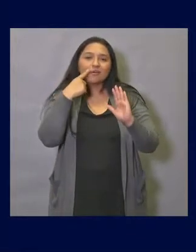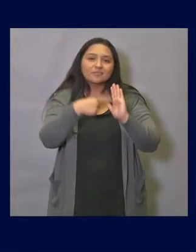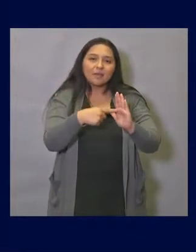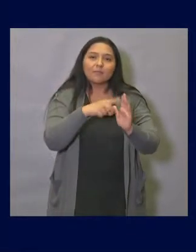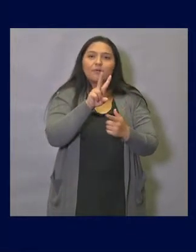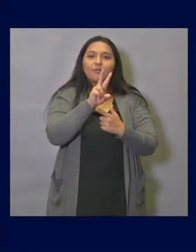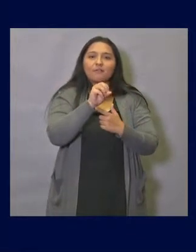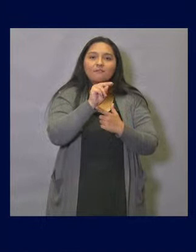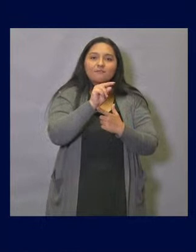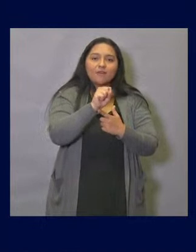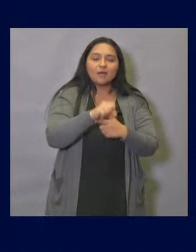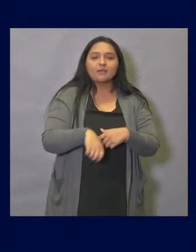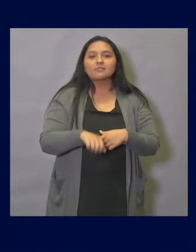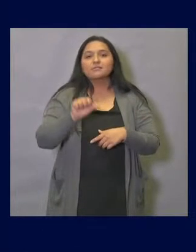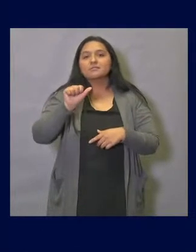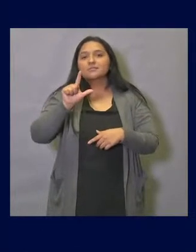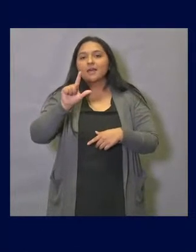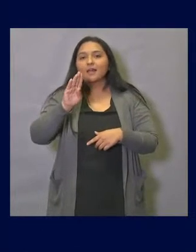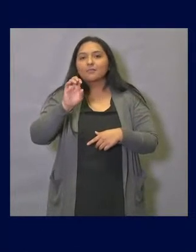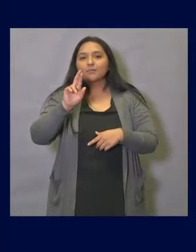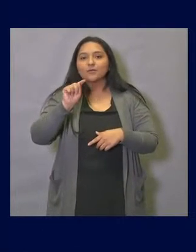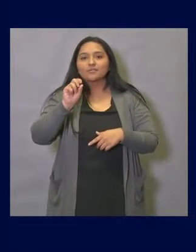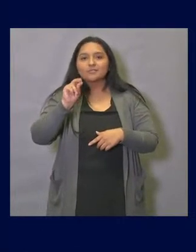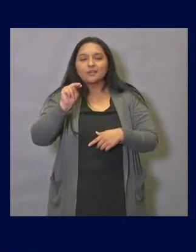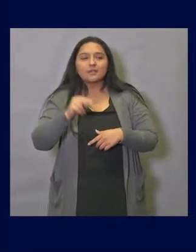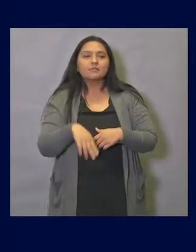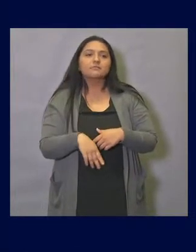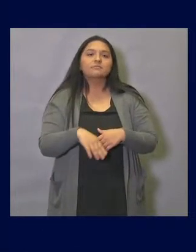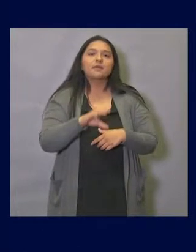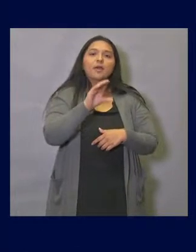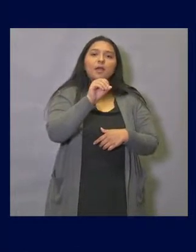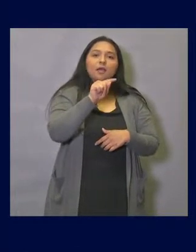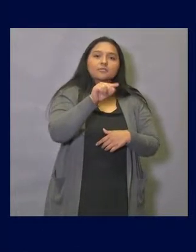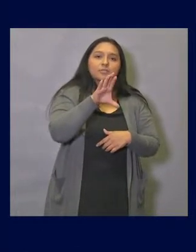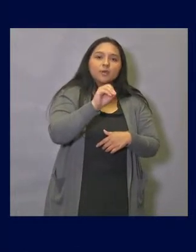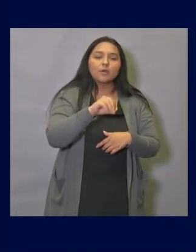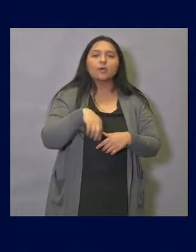Vons, Pavilions, Save-On, Costco y Ralph's